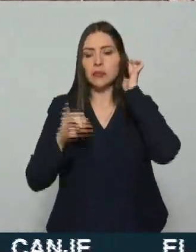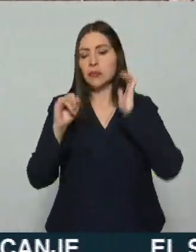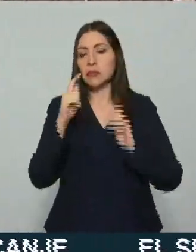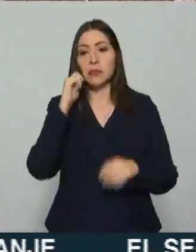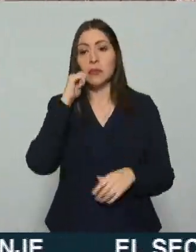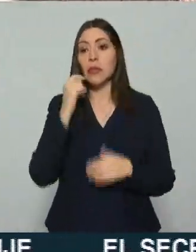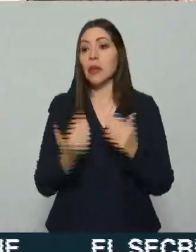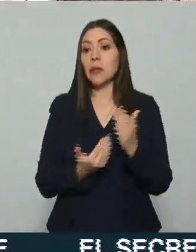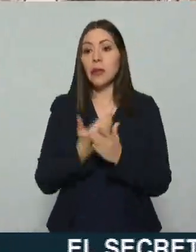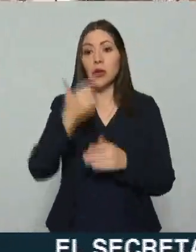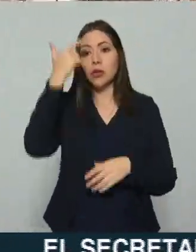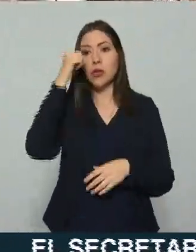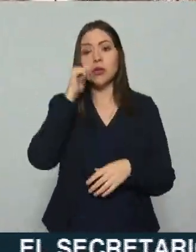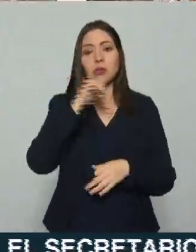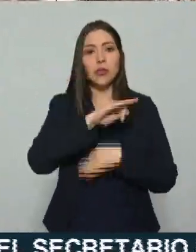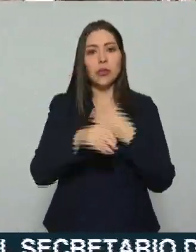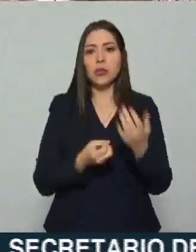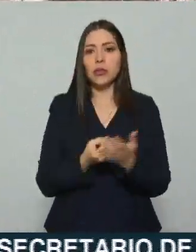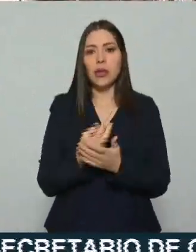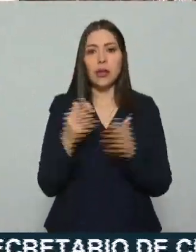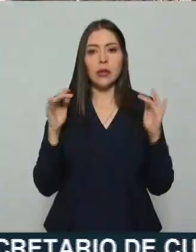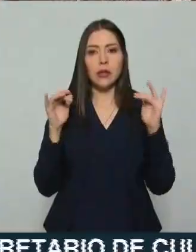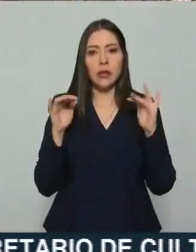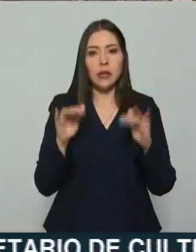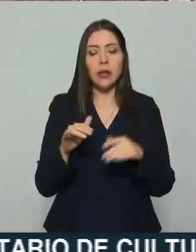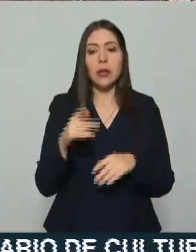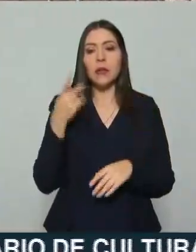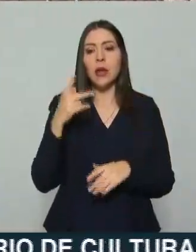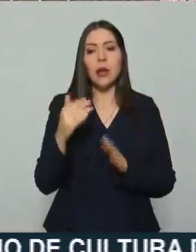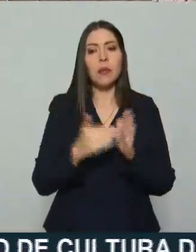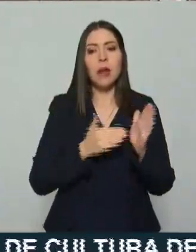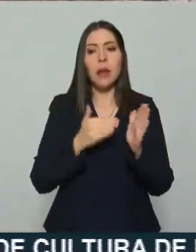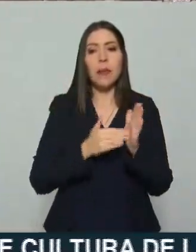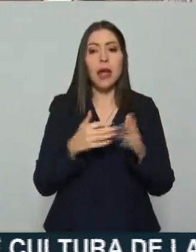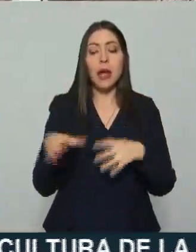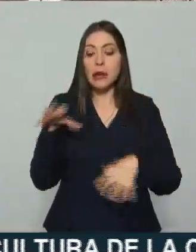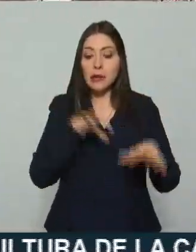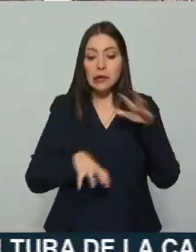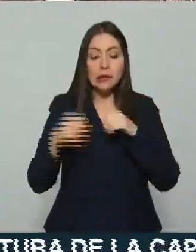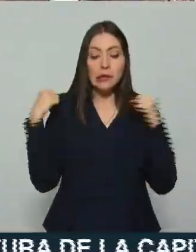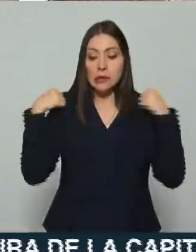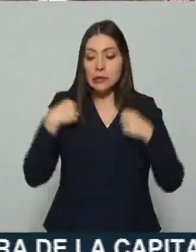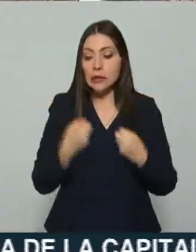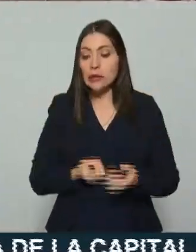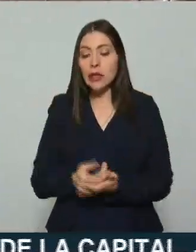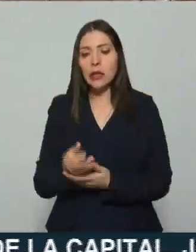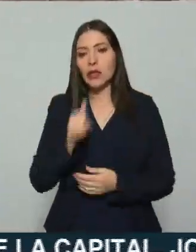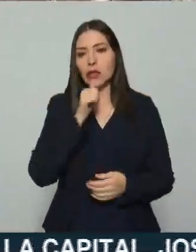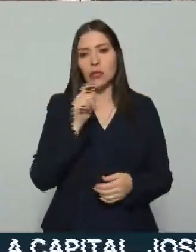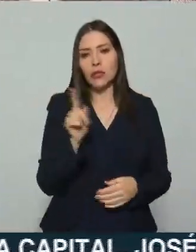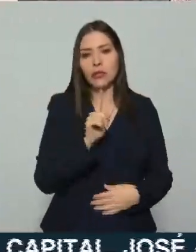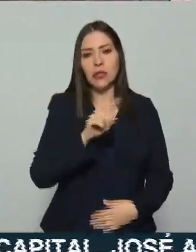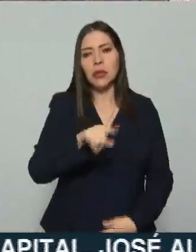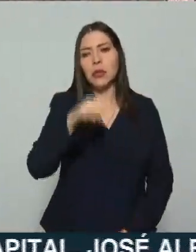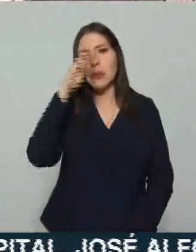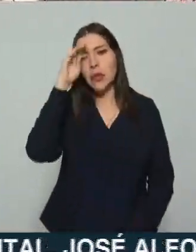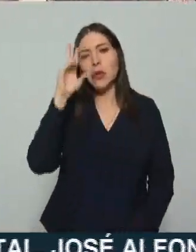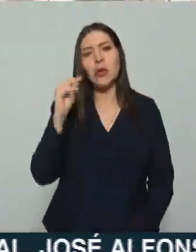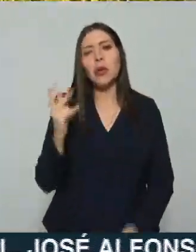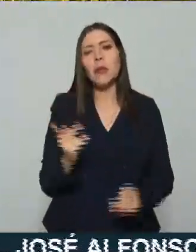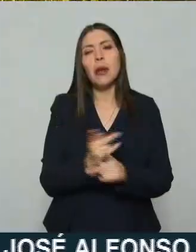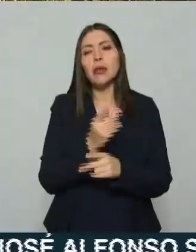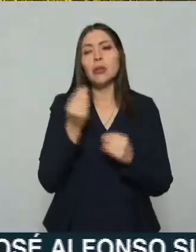noche o en la mañana, sí salimos. Pero sin los documentos, sí, la verdad es que no tenemos como toda esa cultura o creemos que no va a pasar